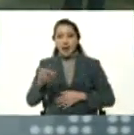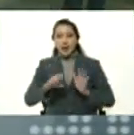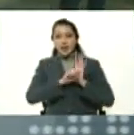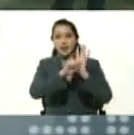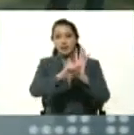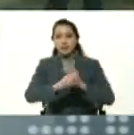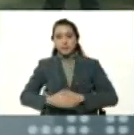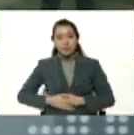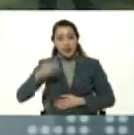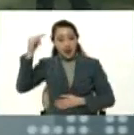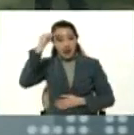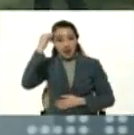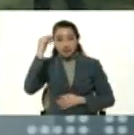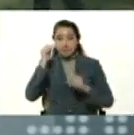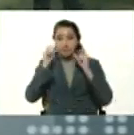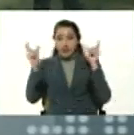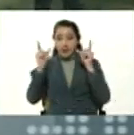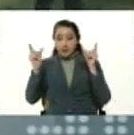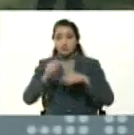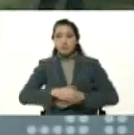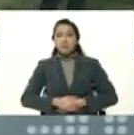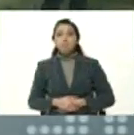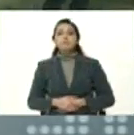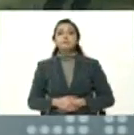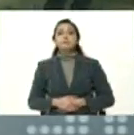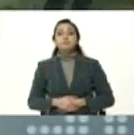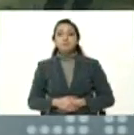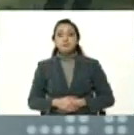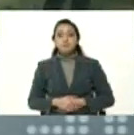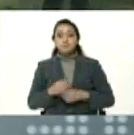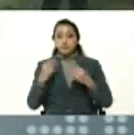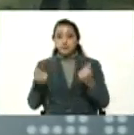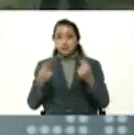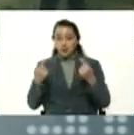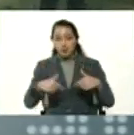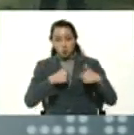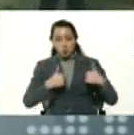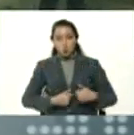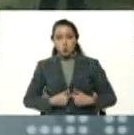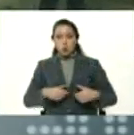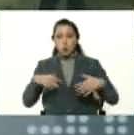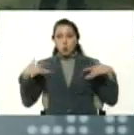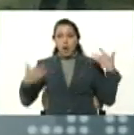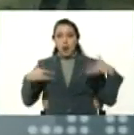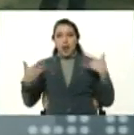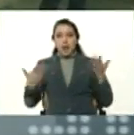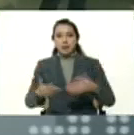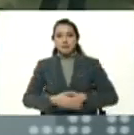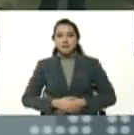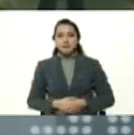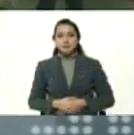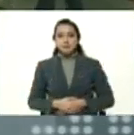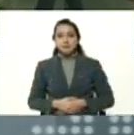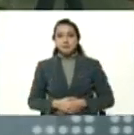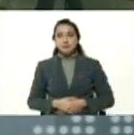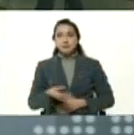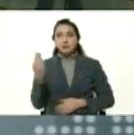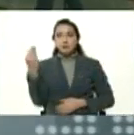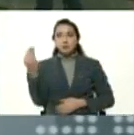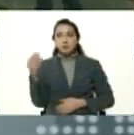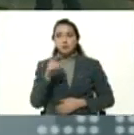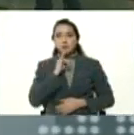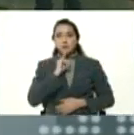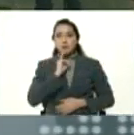y la mente despierti. La mente despierti y el corazón alegre. Avanti, avanti,